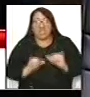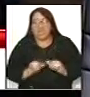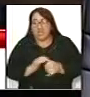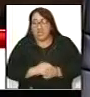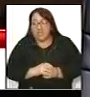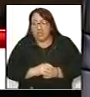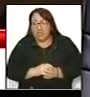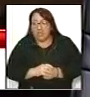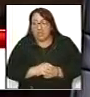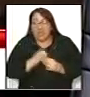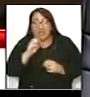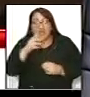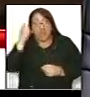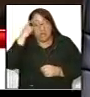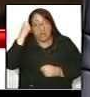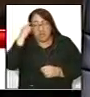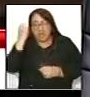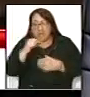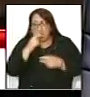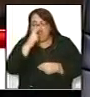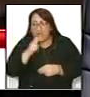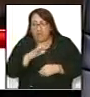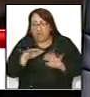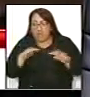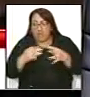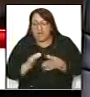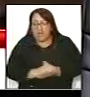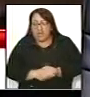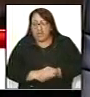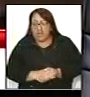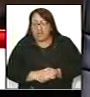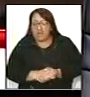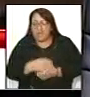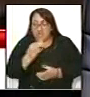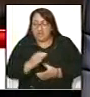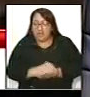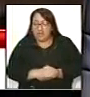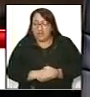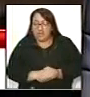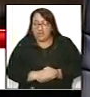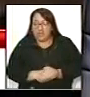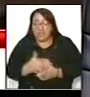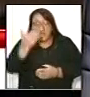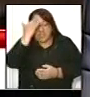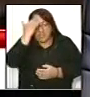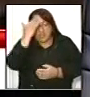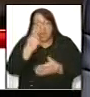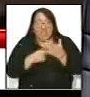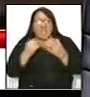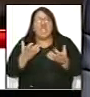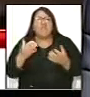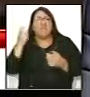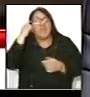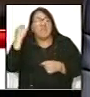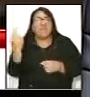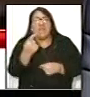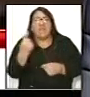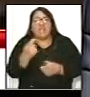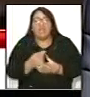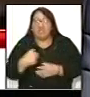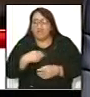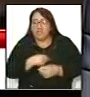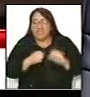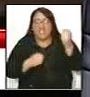a decir lo que piensa, para que el Perú entero efectivamente sepa qué es lo que piensan